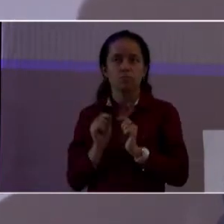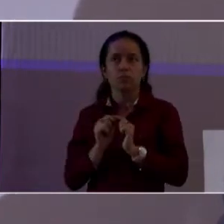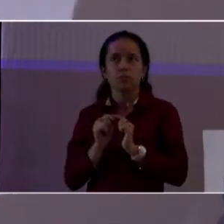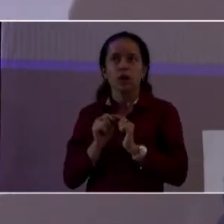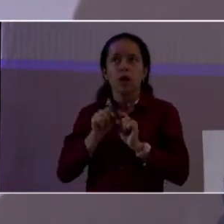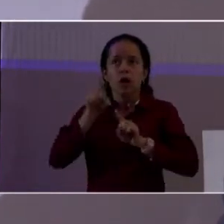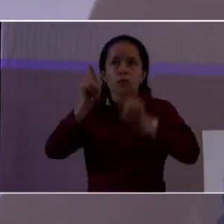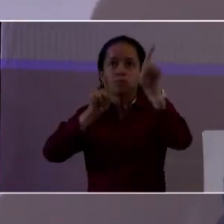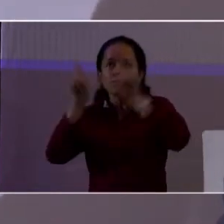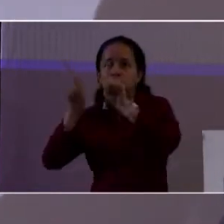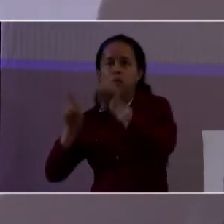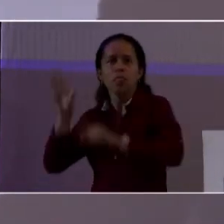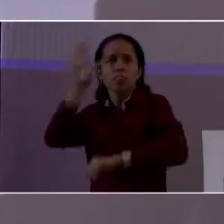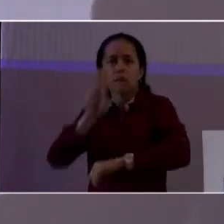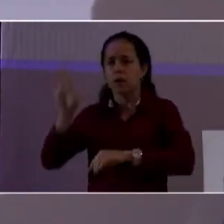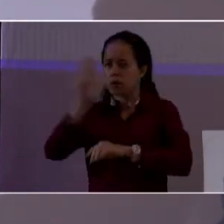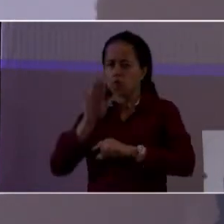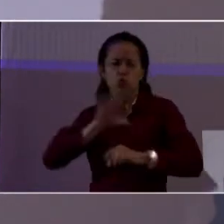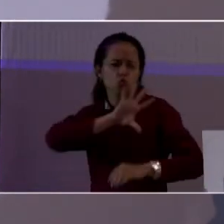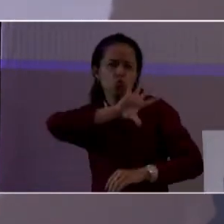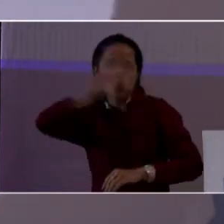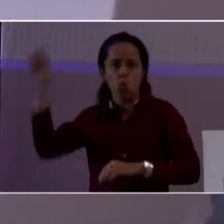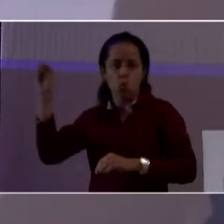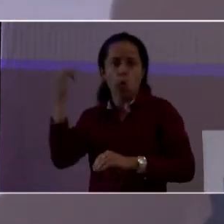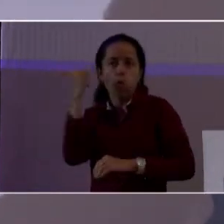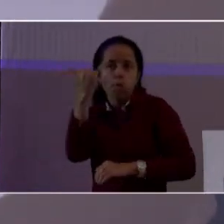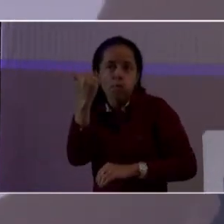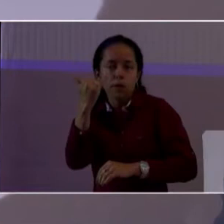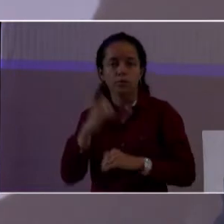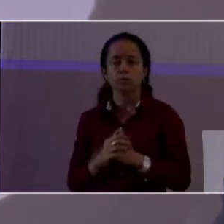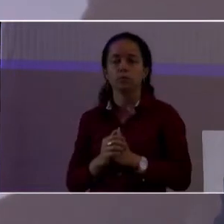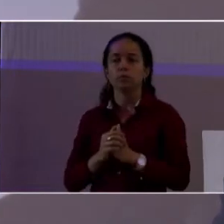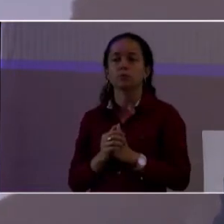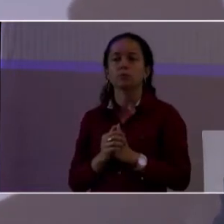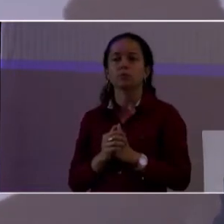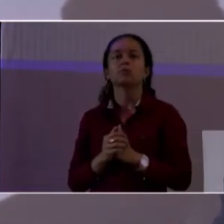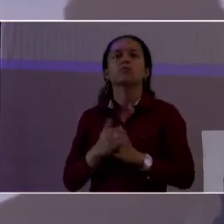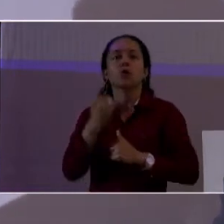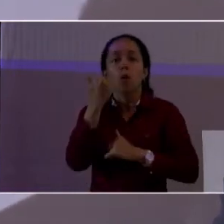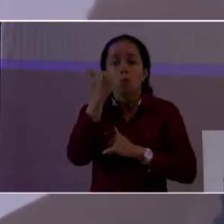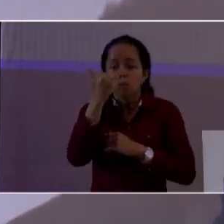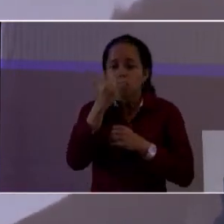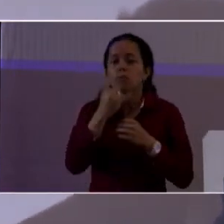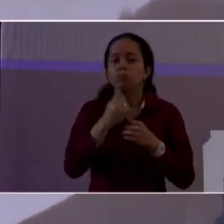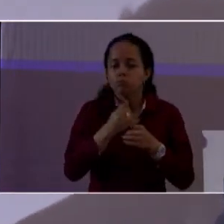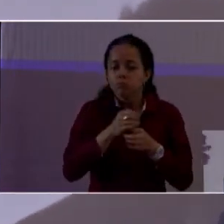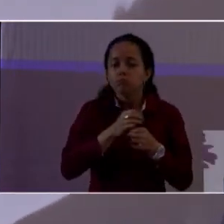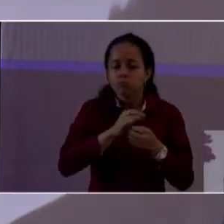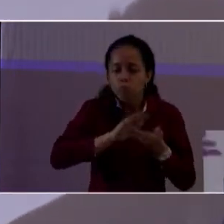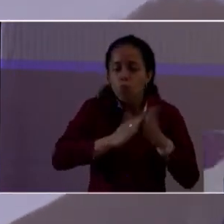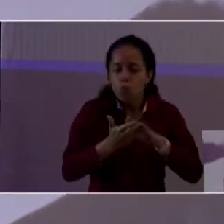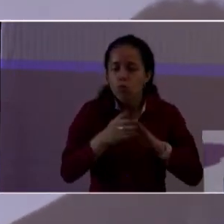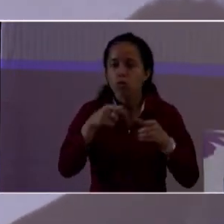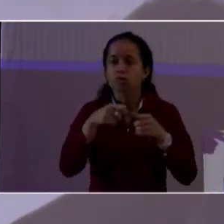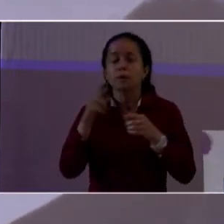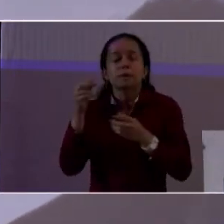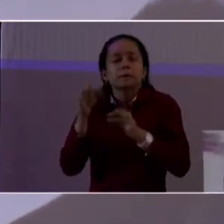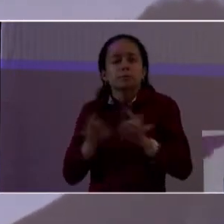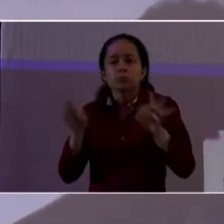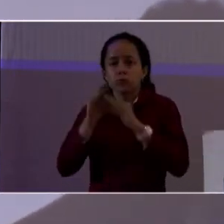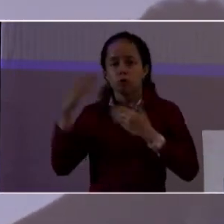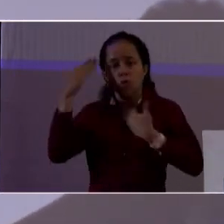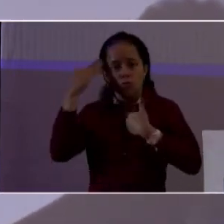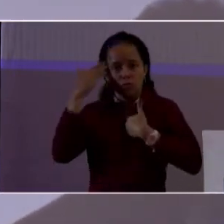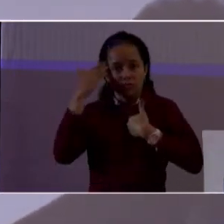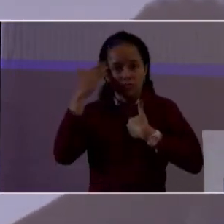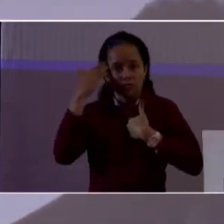en todos los departamentos y en todos los municipios donde tenemos población. Muy importante la conciencia y la